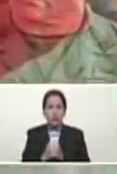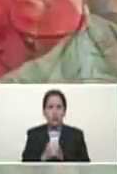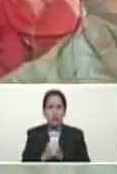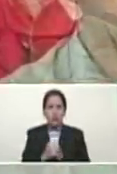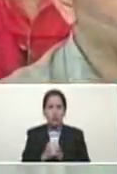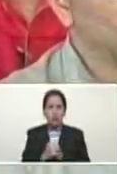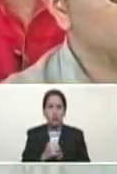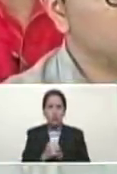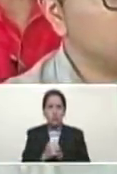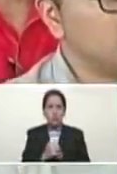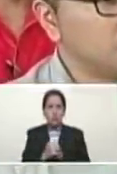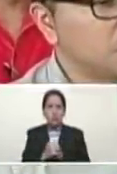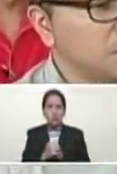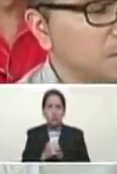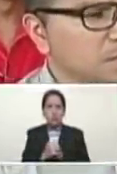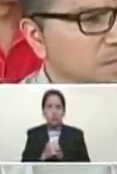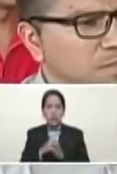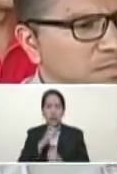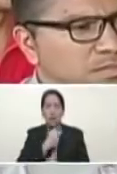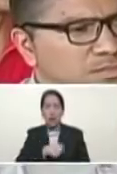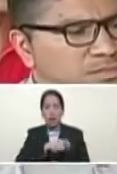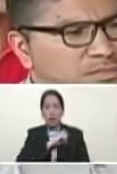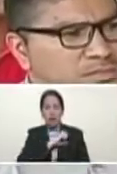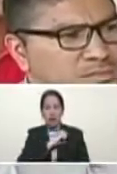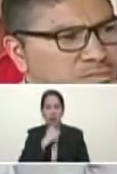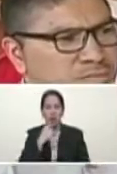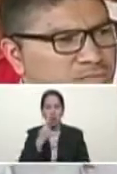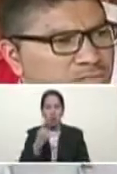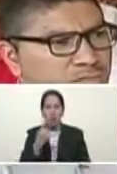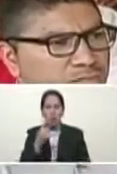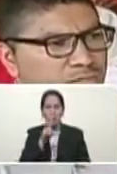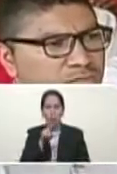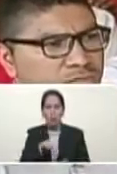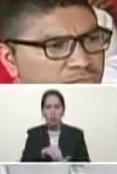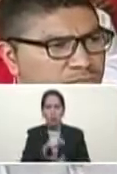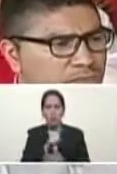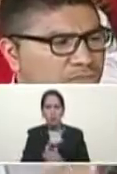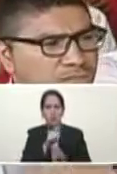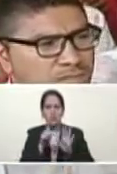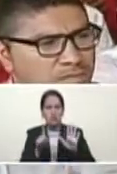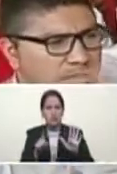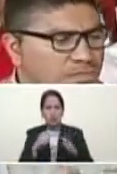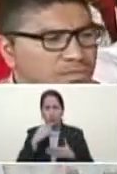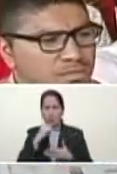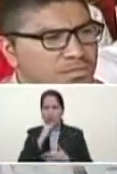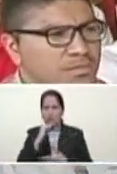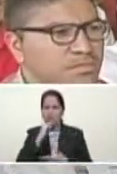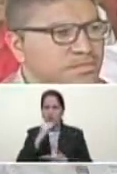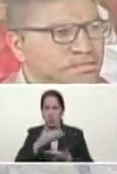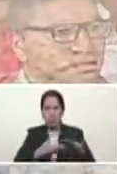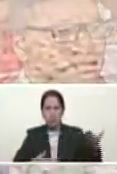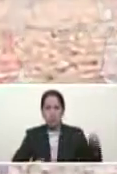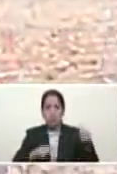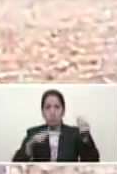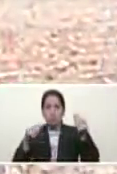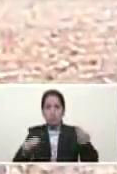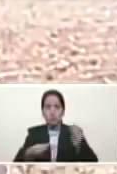Y en enero de 2016 lo primero que hice fue a presentar mi informe anual ante la Asamblea